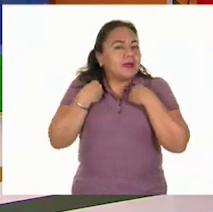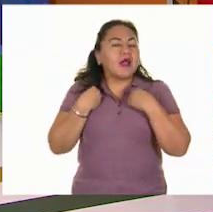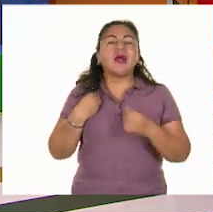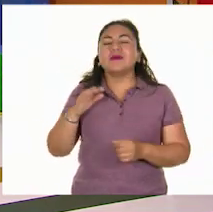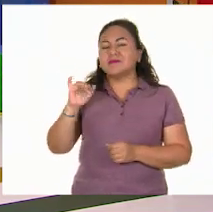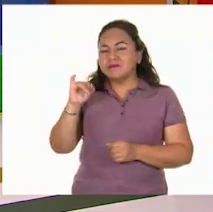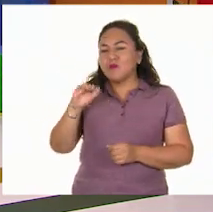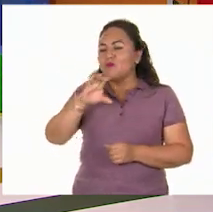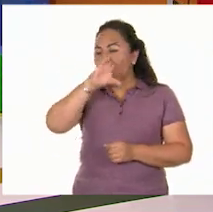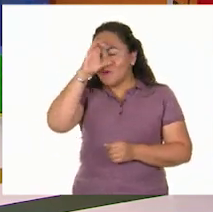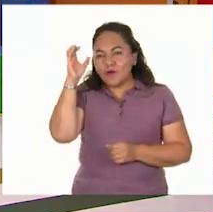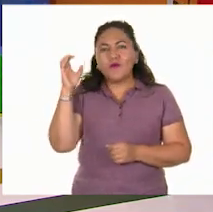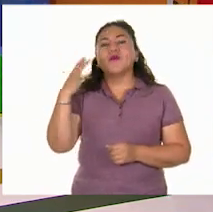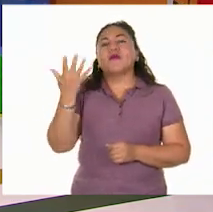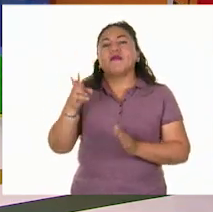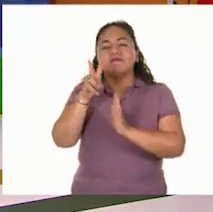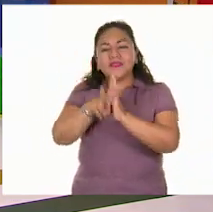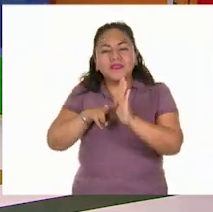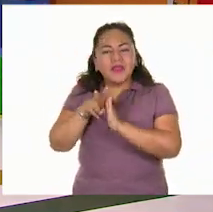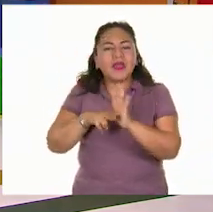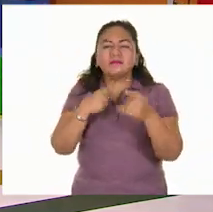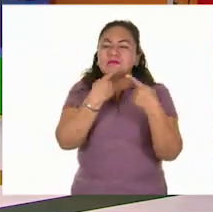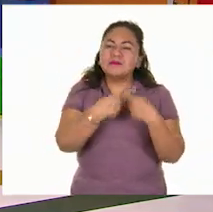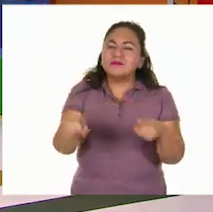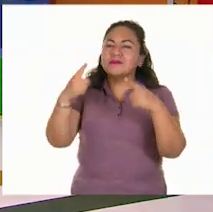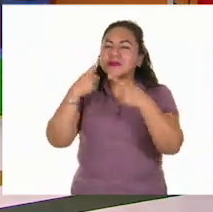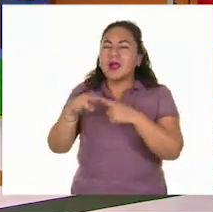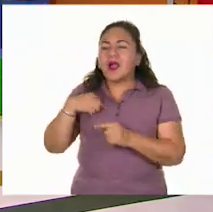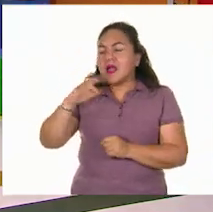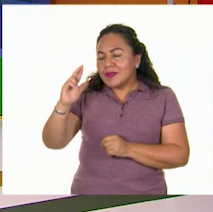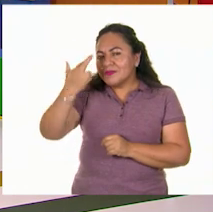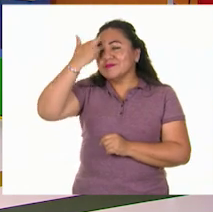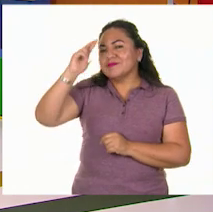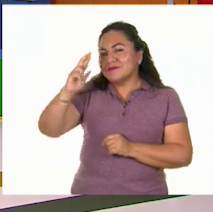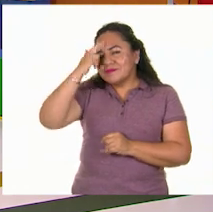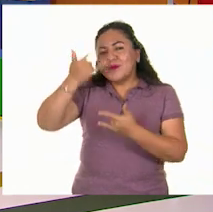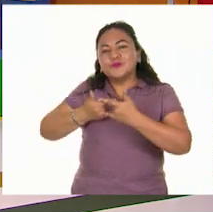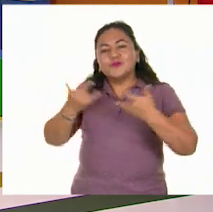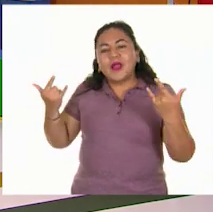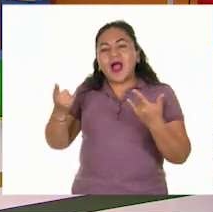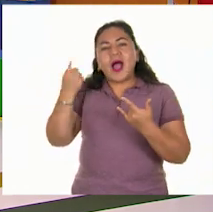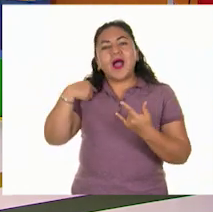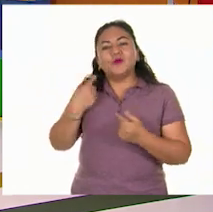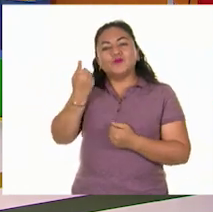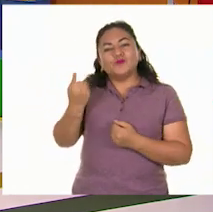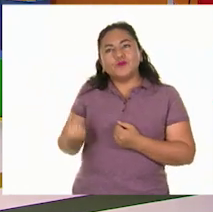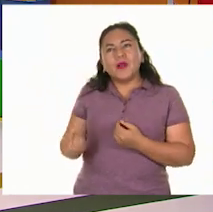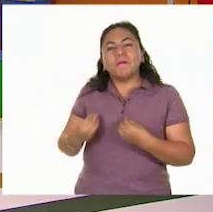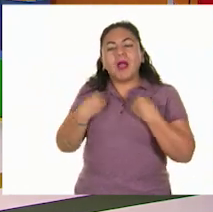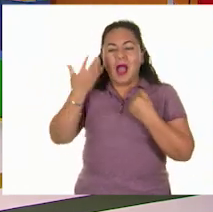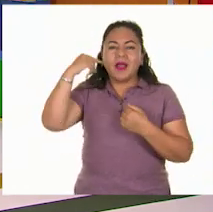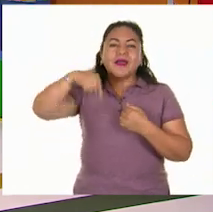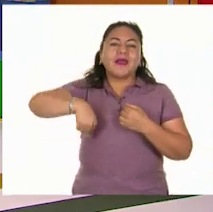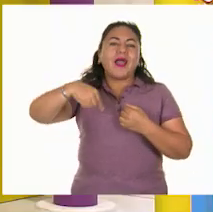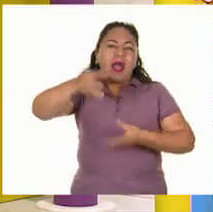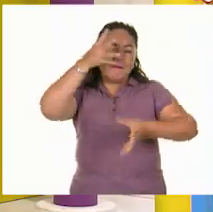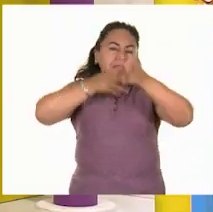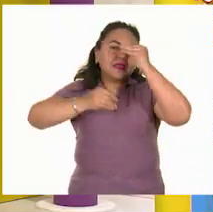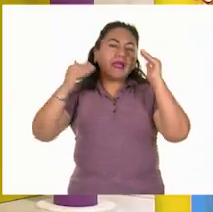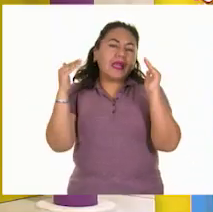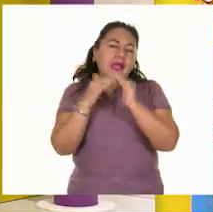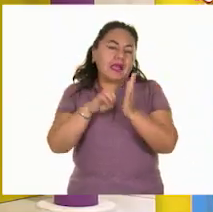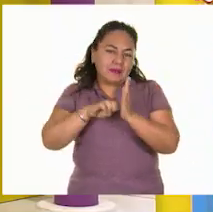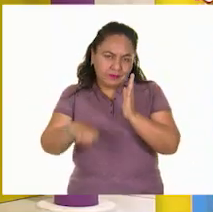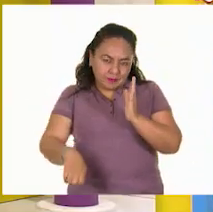los videos, todas estas cosas que nos hacen recordar los bellos momentos que vivimos en Aprende en Casa. Claro. Por